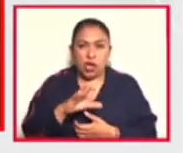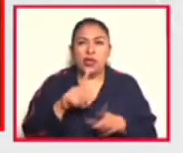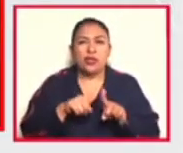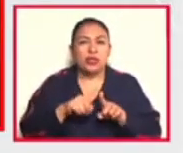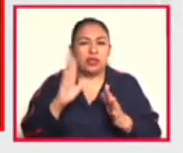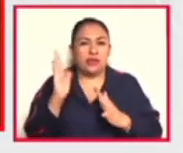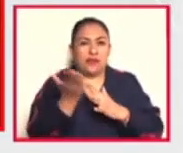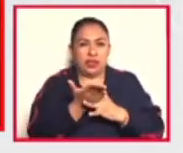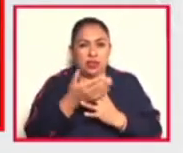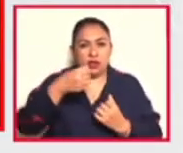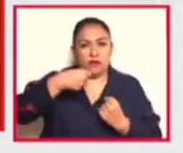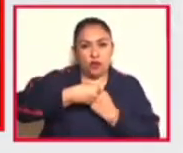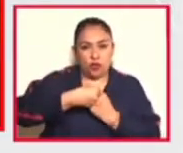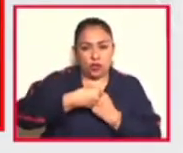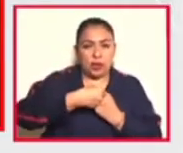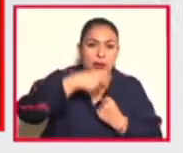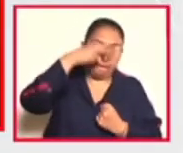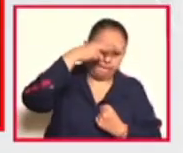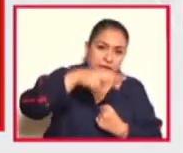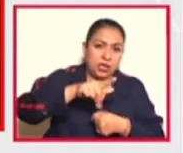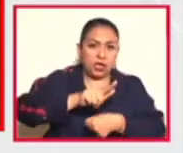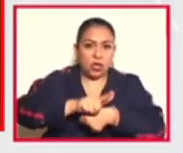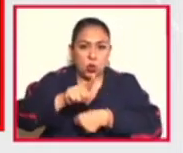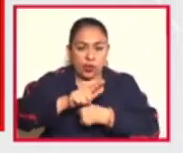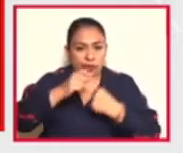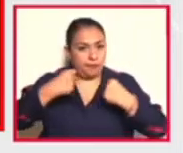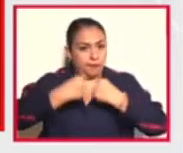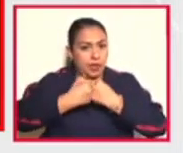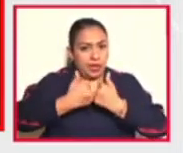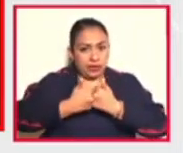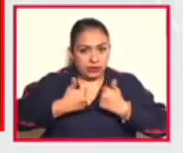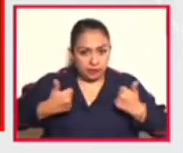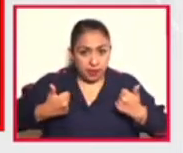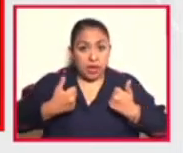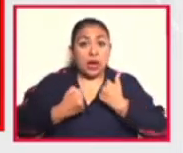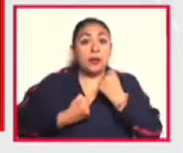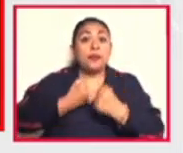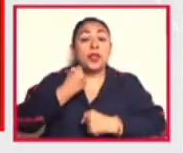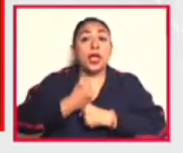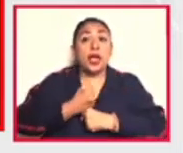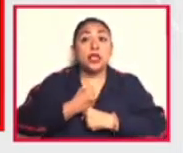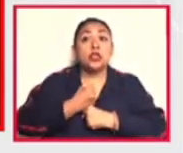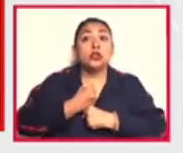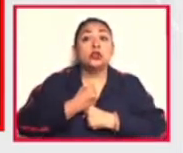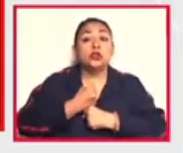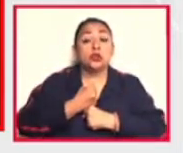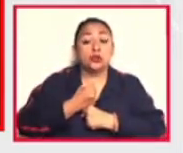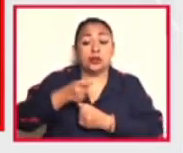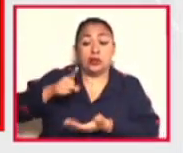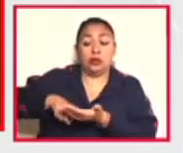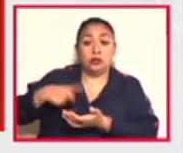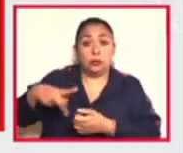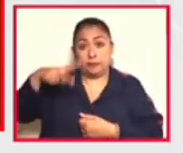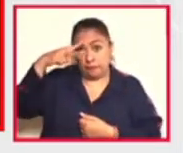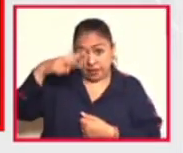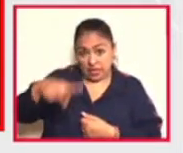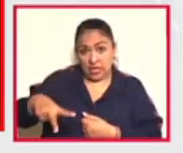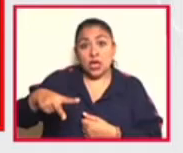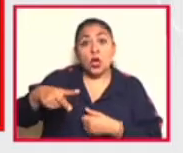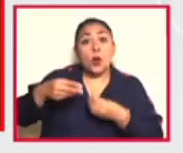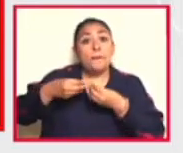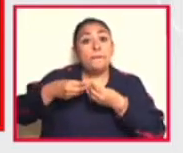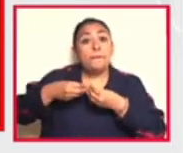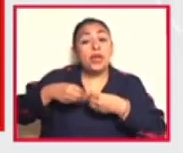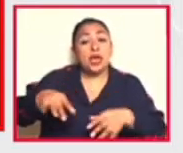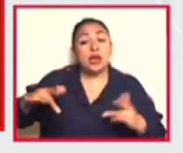frontera mexicana-guatemalteca. Y con los años, la parte que se quedó en México perdió la